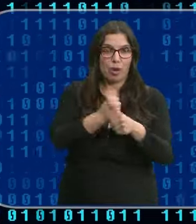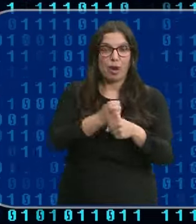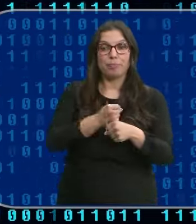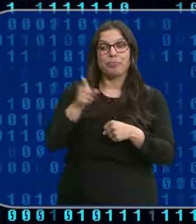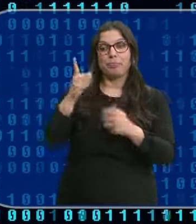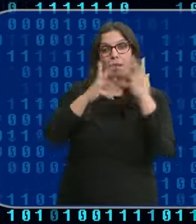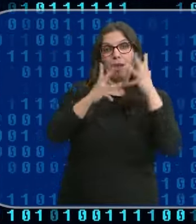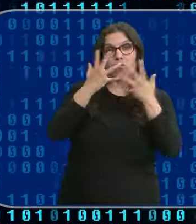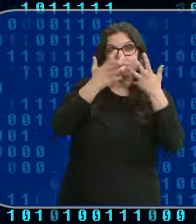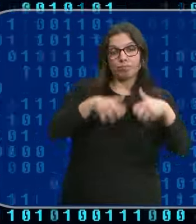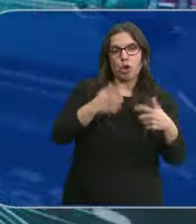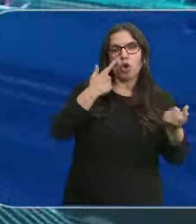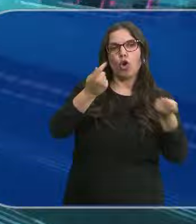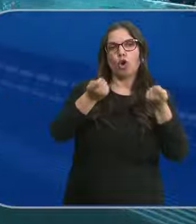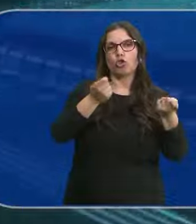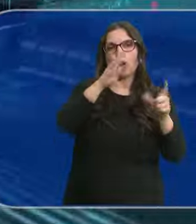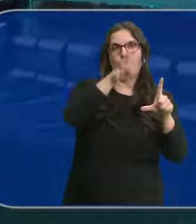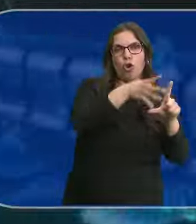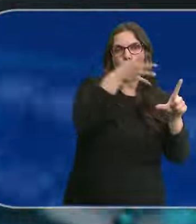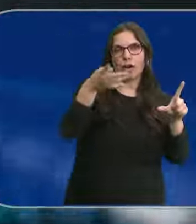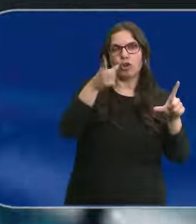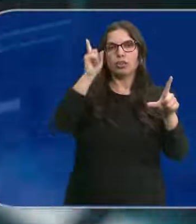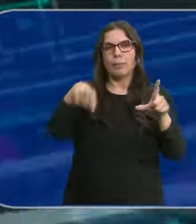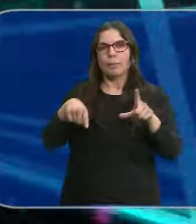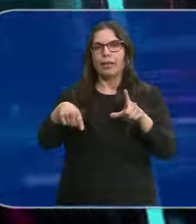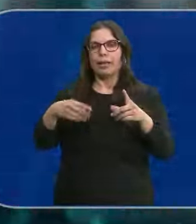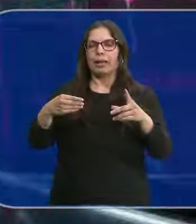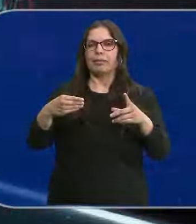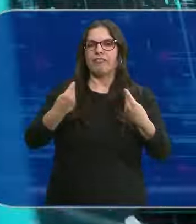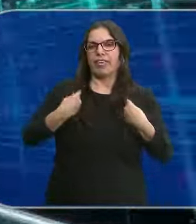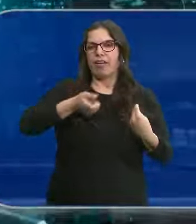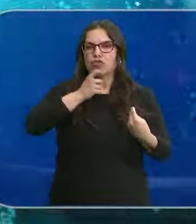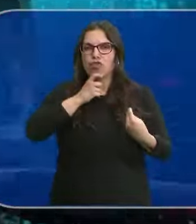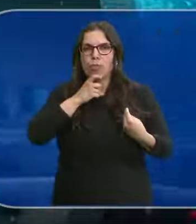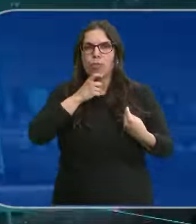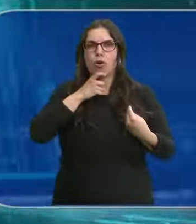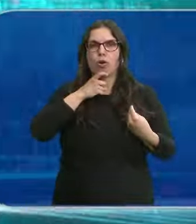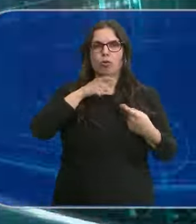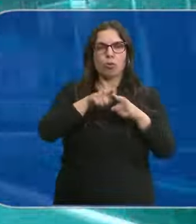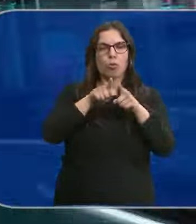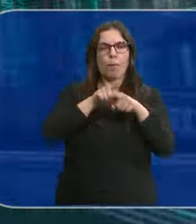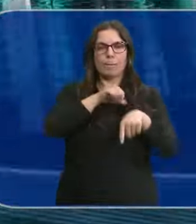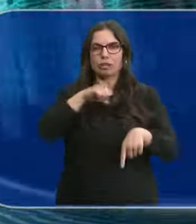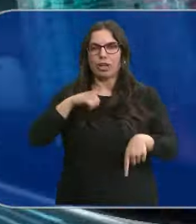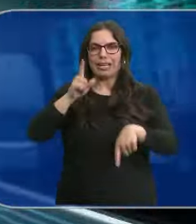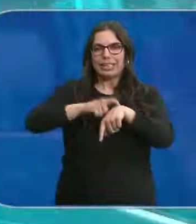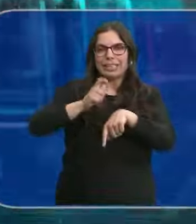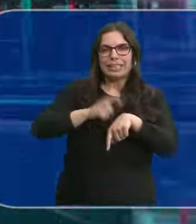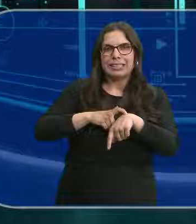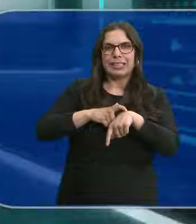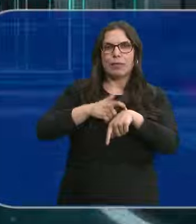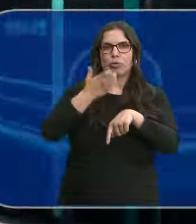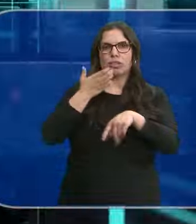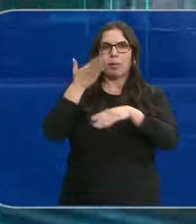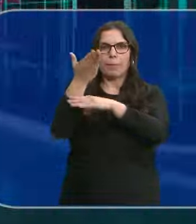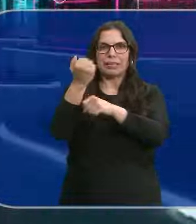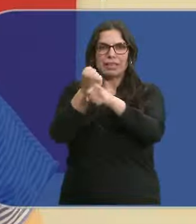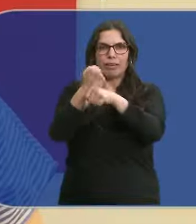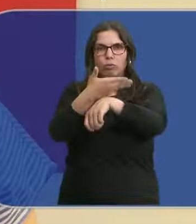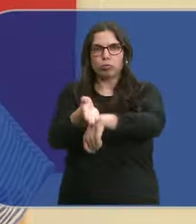Este algoritmo controla no solo nuestro horario, sino nuestro ritmo de vida, nuestra dirección personal e incluso el tiempo que nos retrasamos en llegar